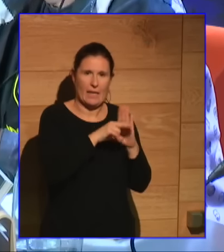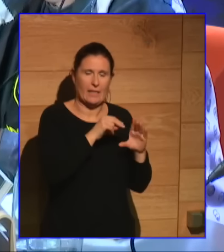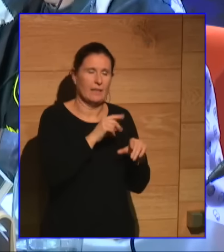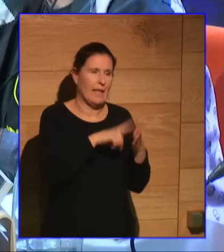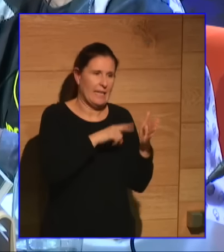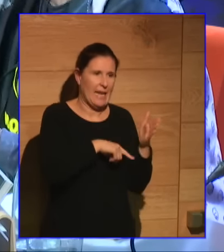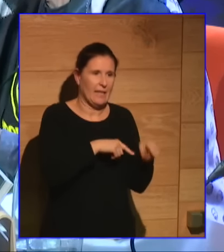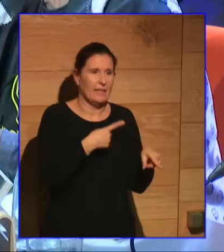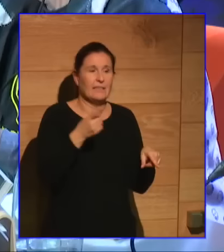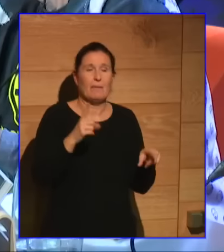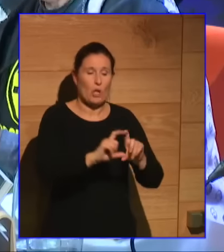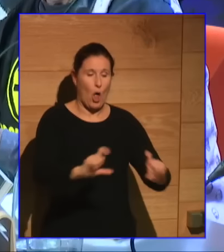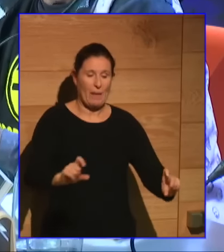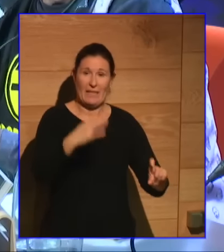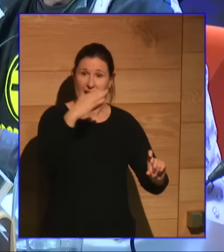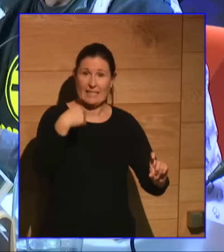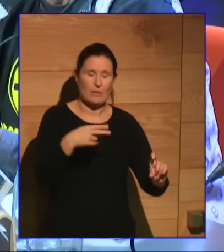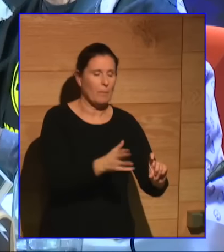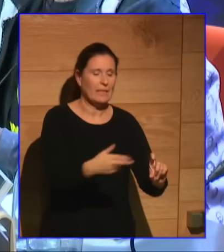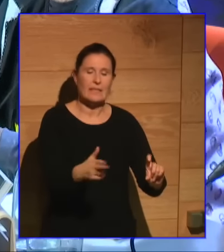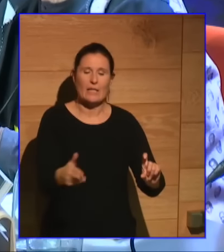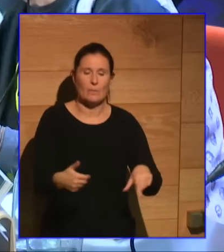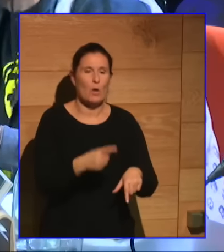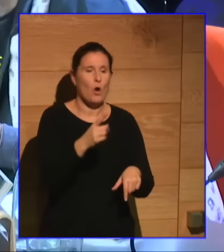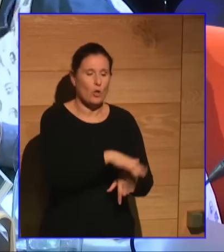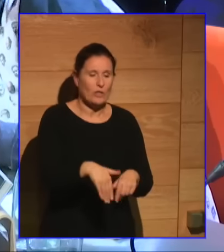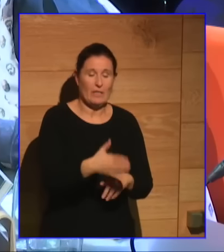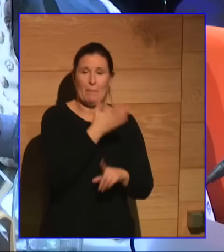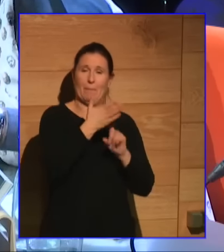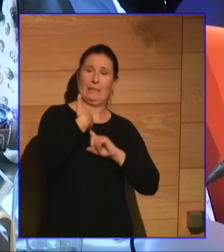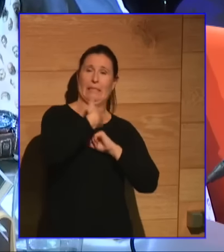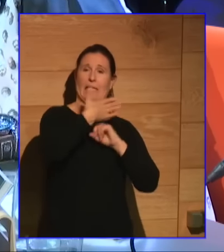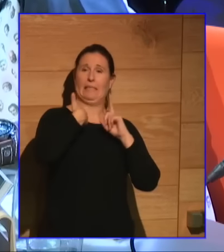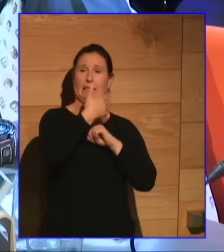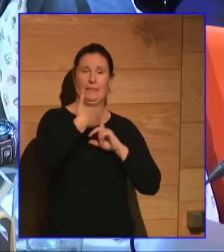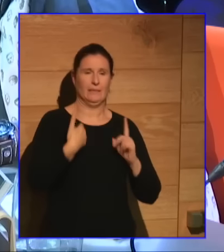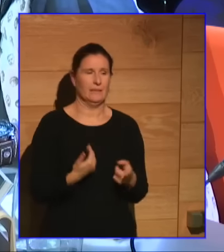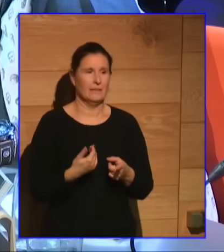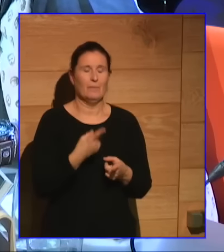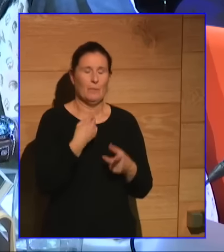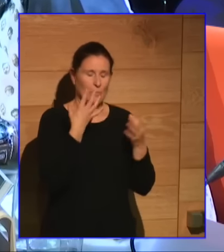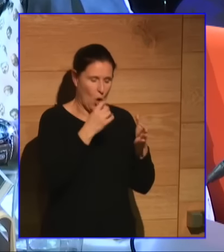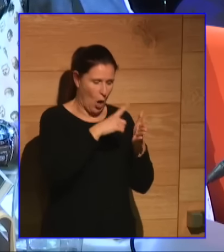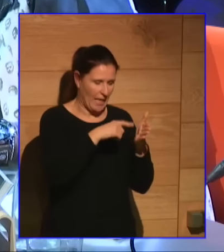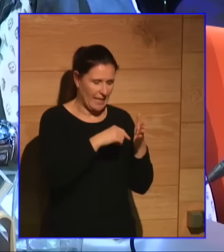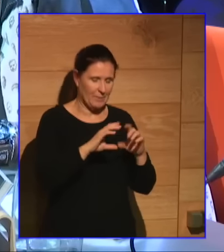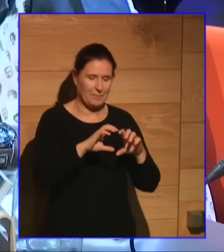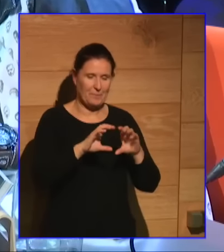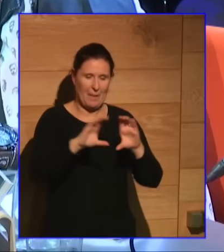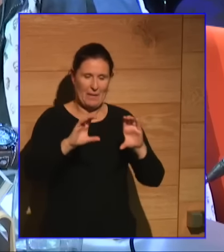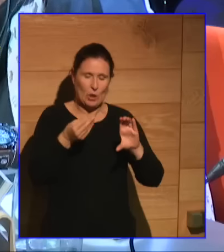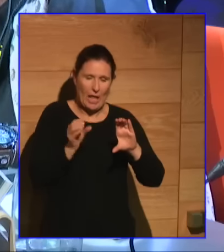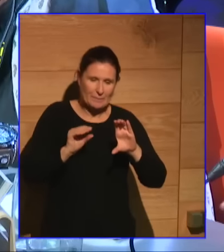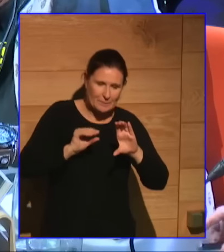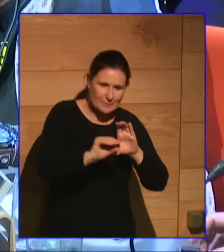casa pintando los rodapiés. Te estarían partiendo la cara a unos niños. La alquilé, la puse en mi VHS. Recuerdo muy bien porque era